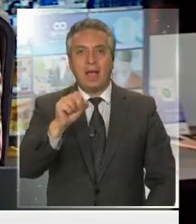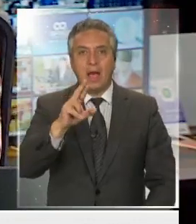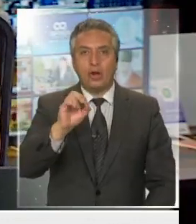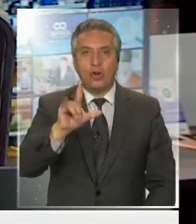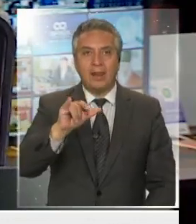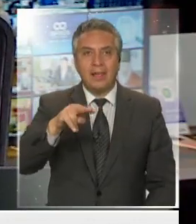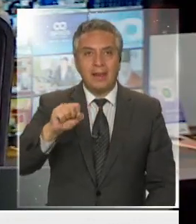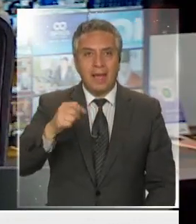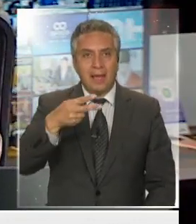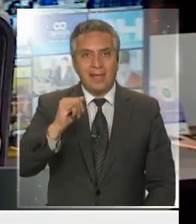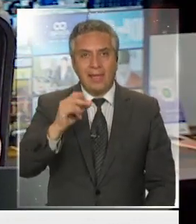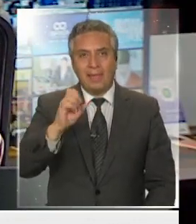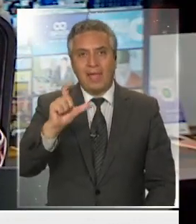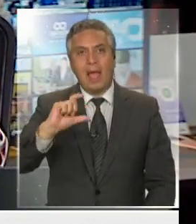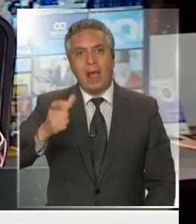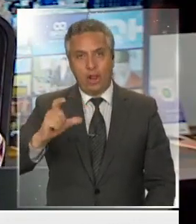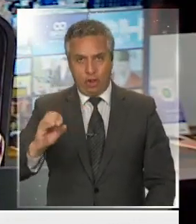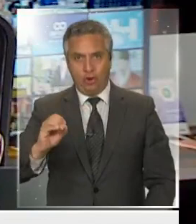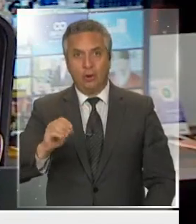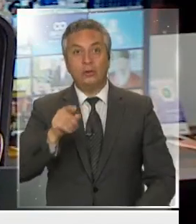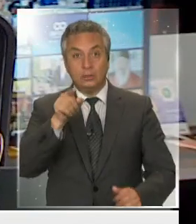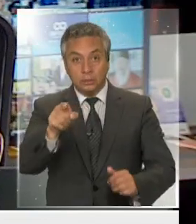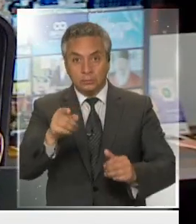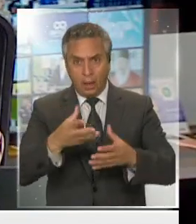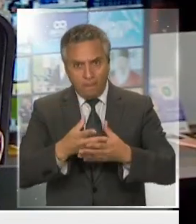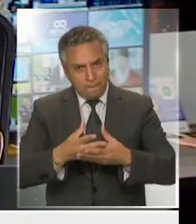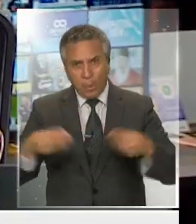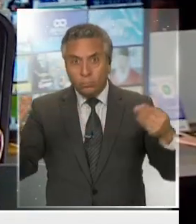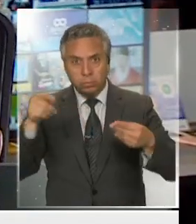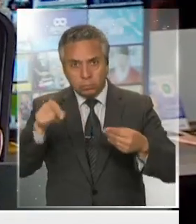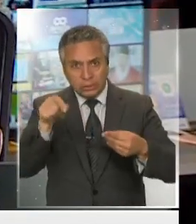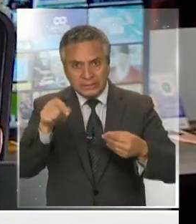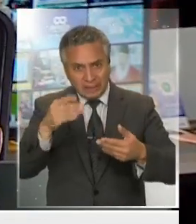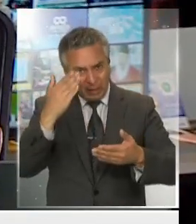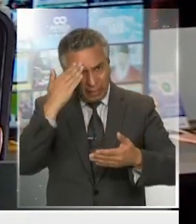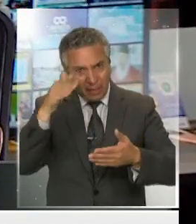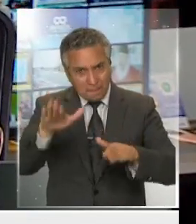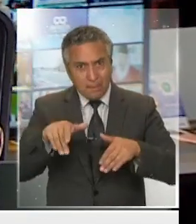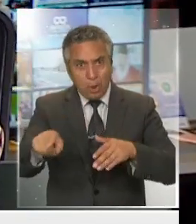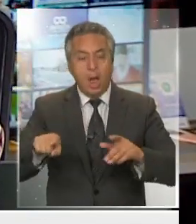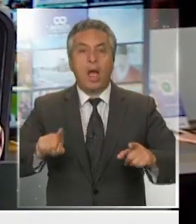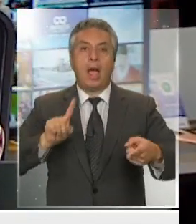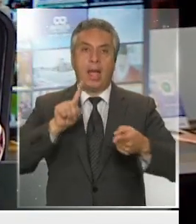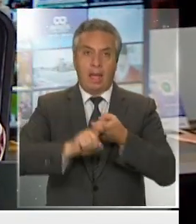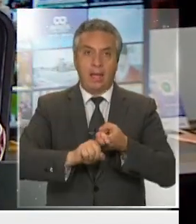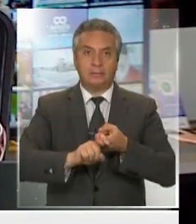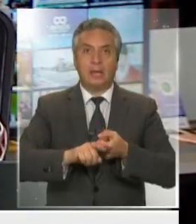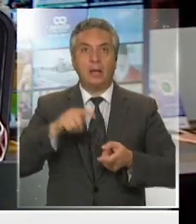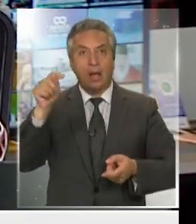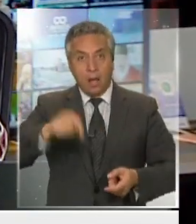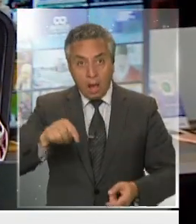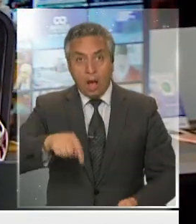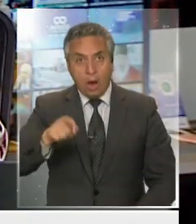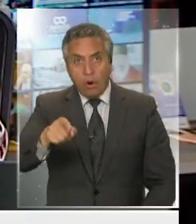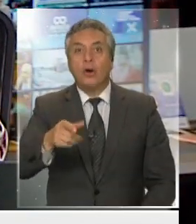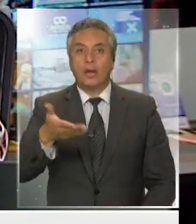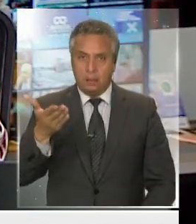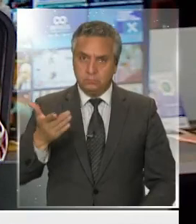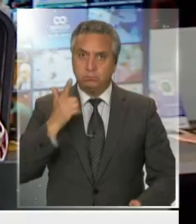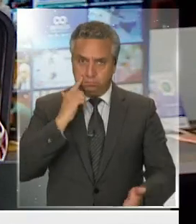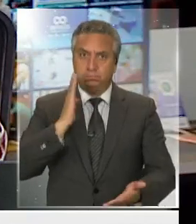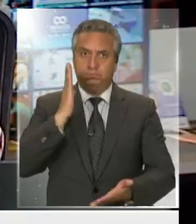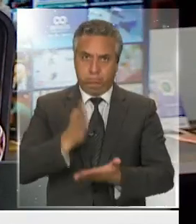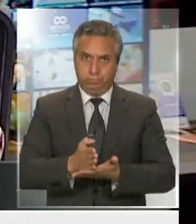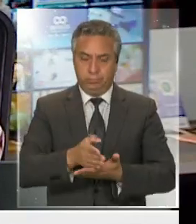quien desapareció el día que se iba a casar. Bueno, este martes la justicia de Valdivia tomó una importante resolución en torno a este caso y el